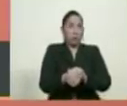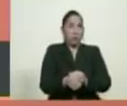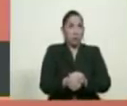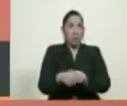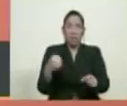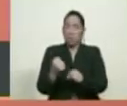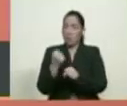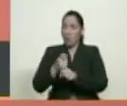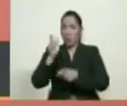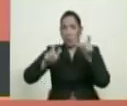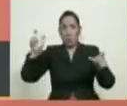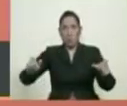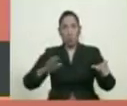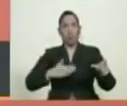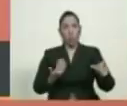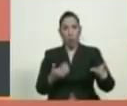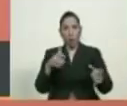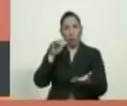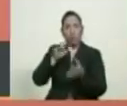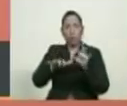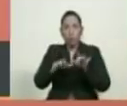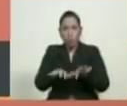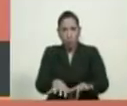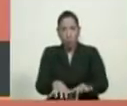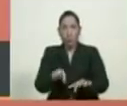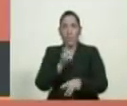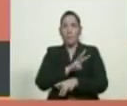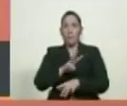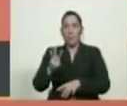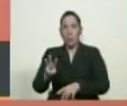o trabajadores del sector privado se meten en la plataforma